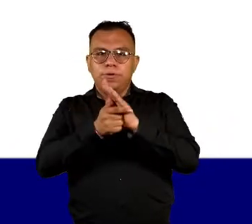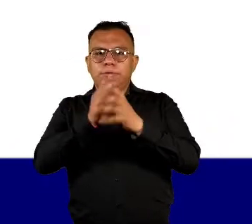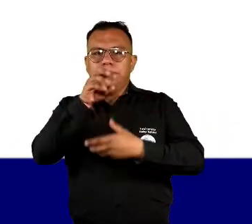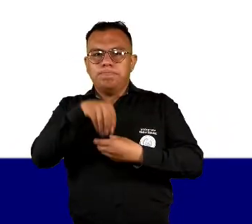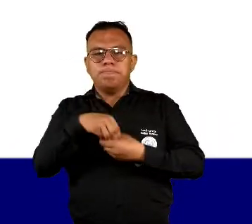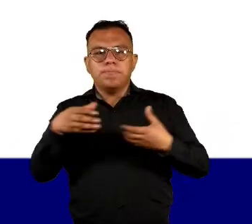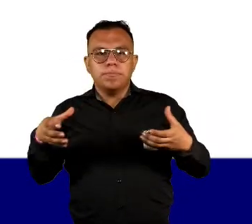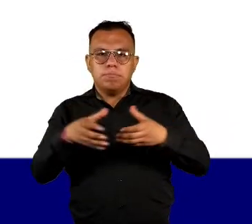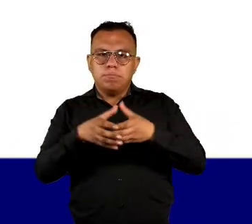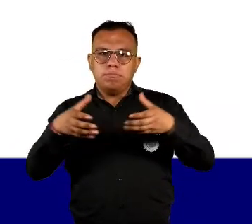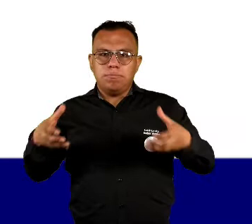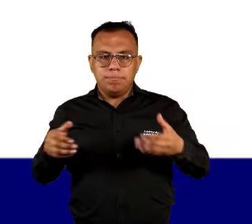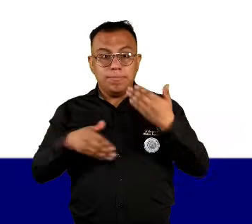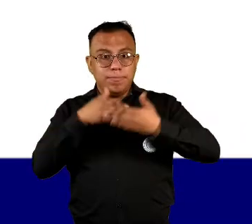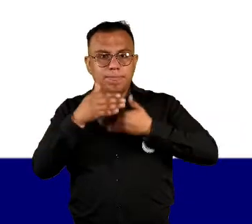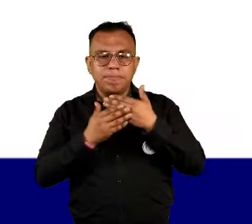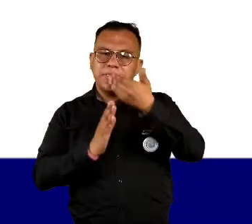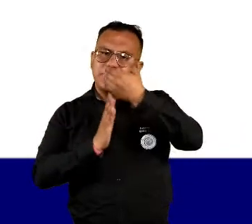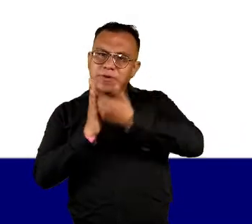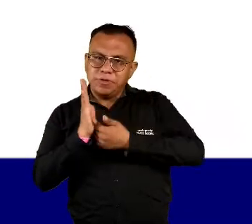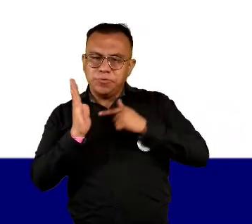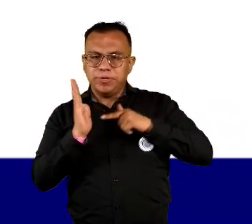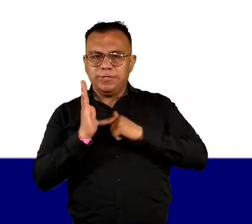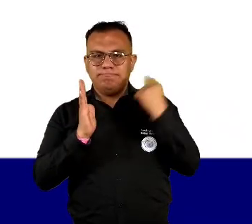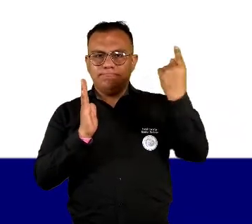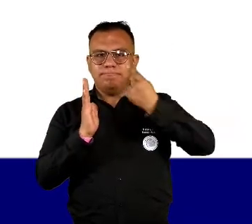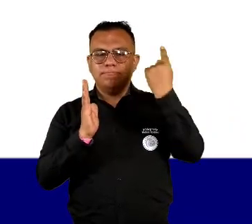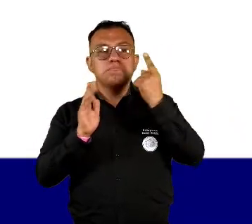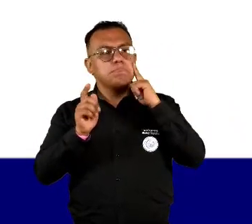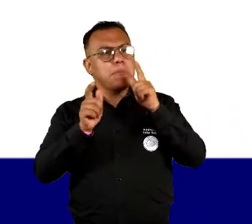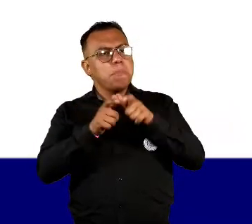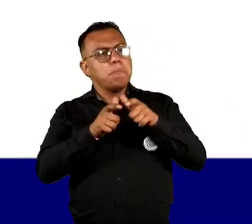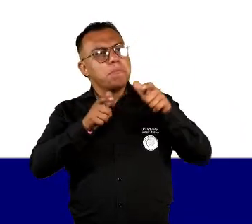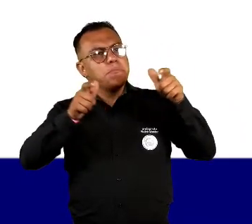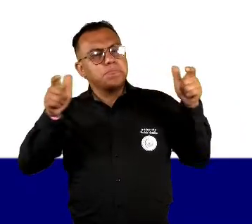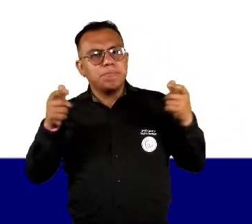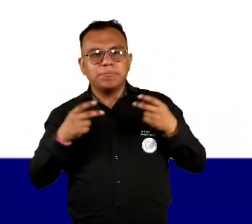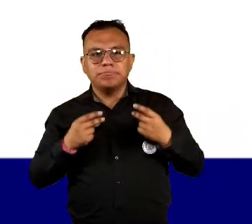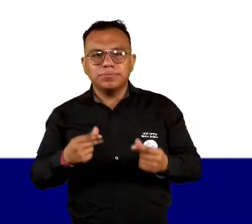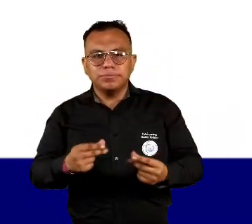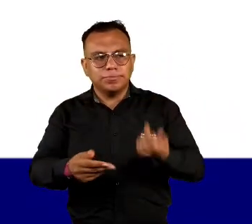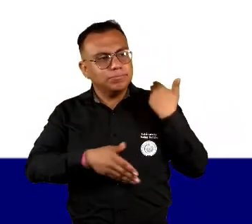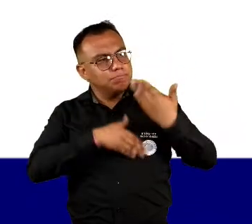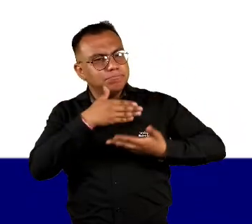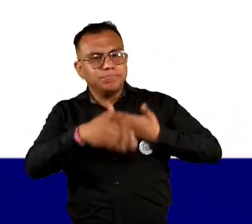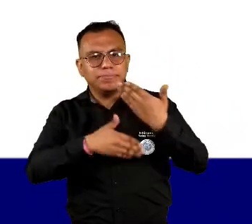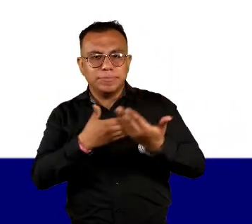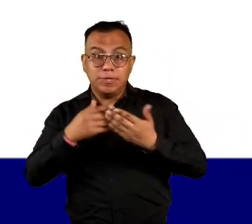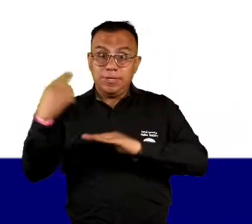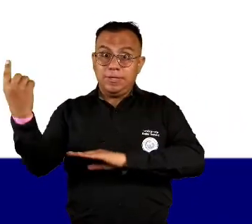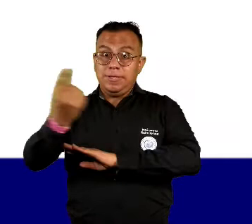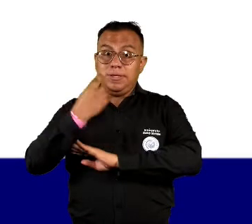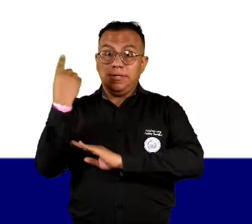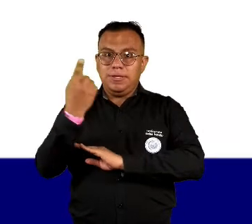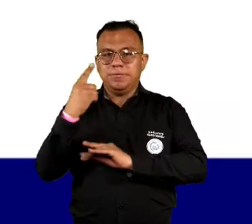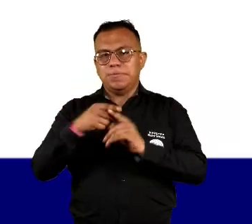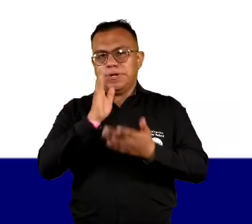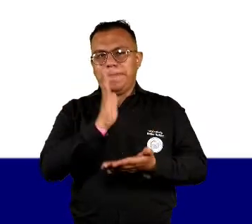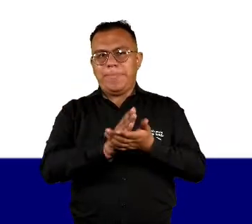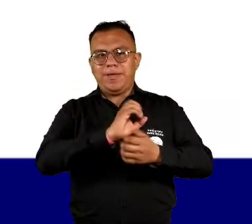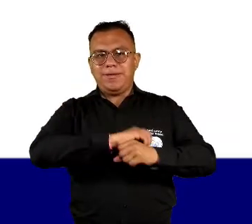del tamaño de la industria la facturación global el crecimiento la aceleración de la facturación global por la